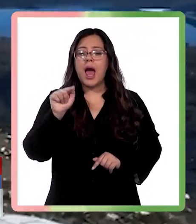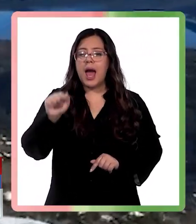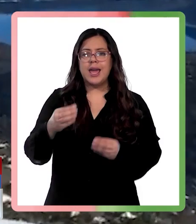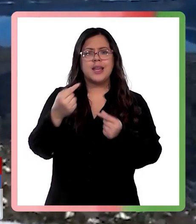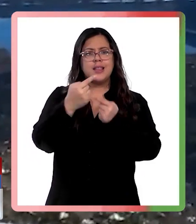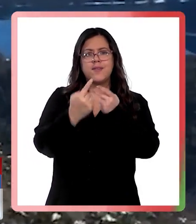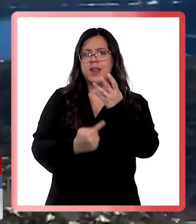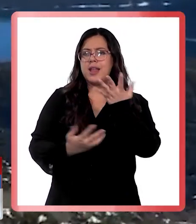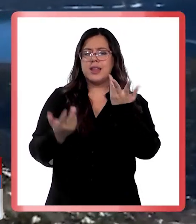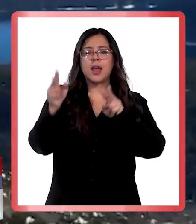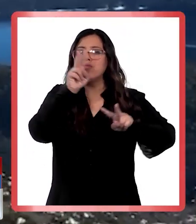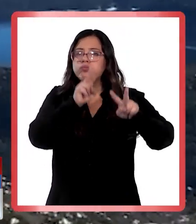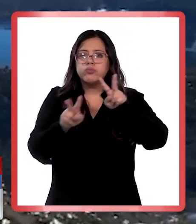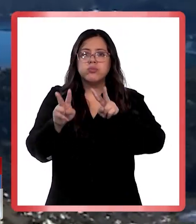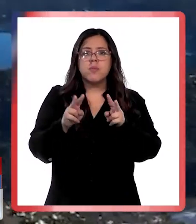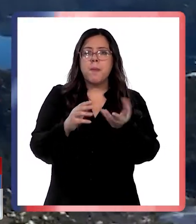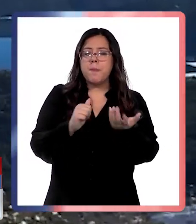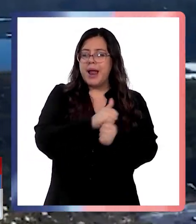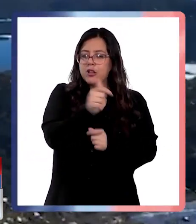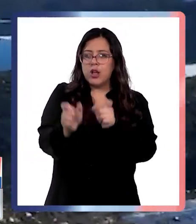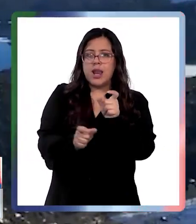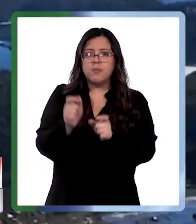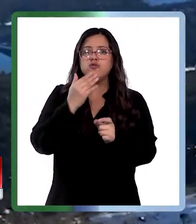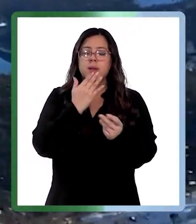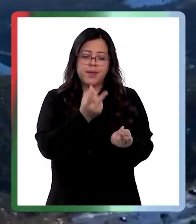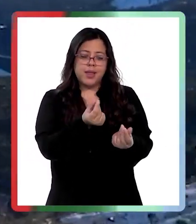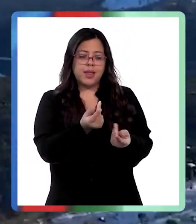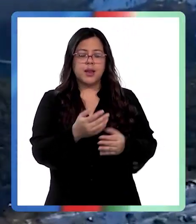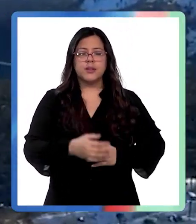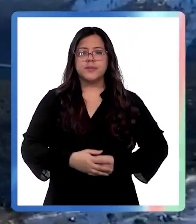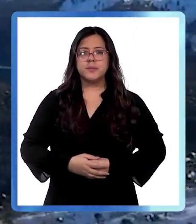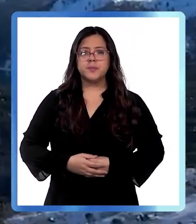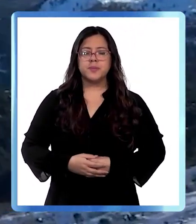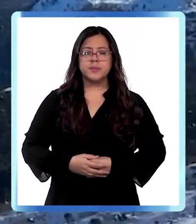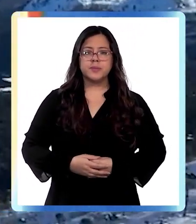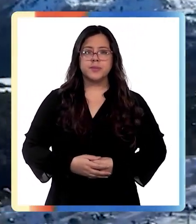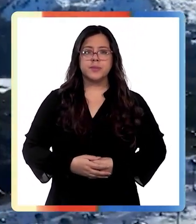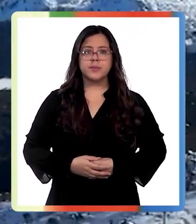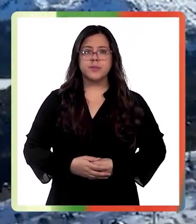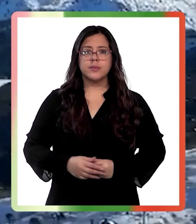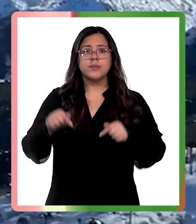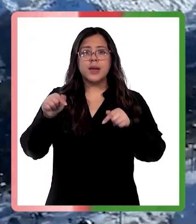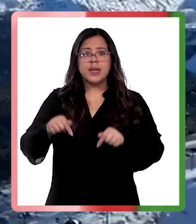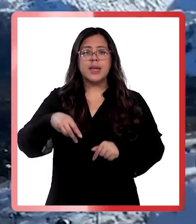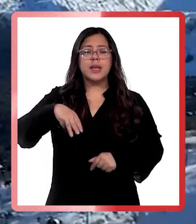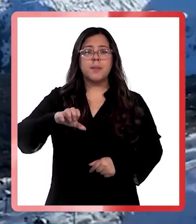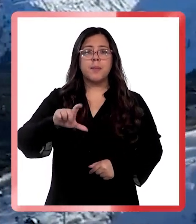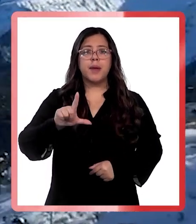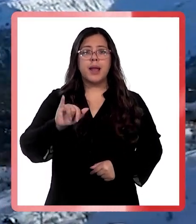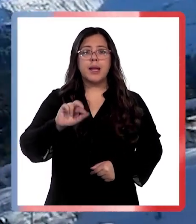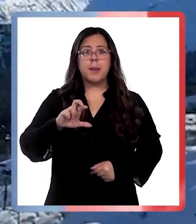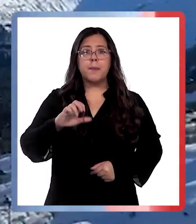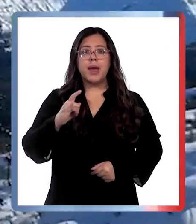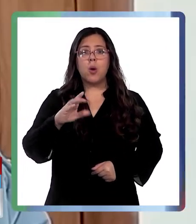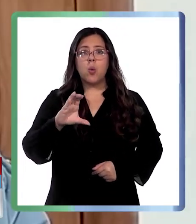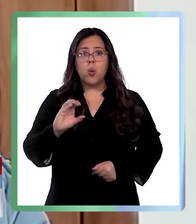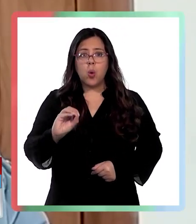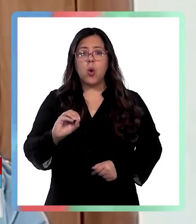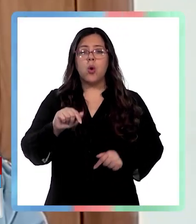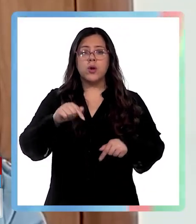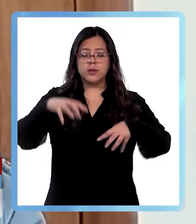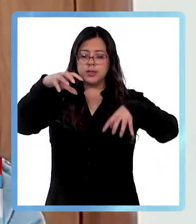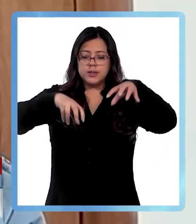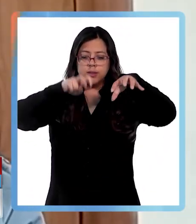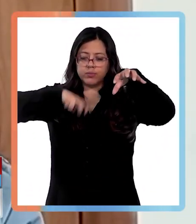una diversidad de atracciones diseñadas para todas las edades y presupuestos. El posicionamiento de Melipeuco como capital nacional